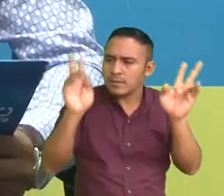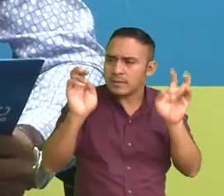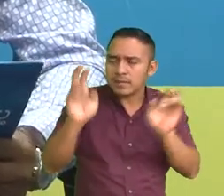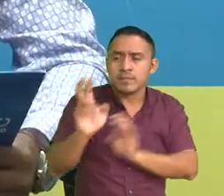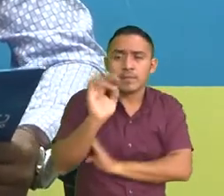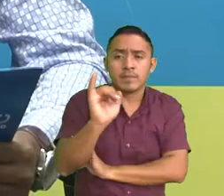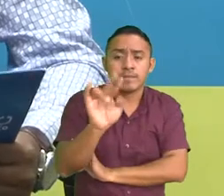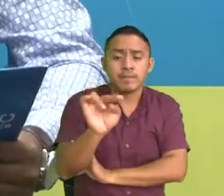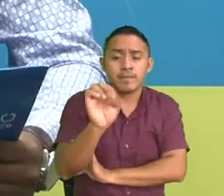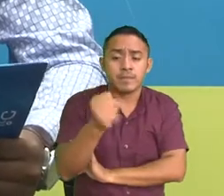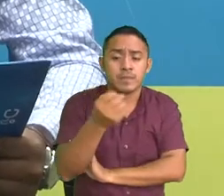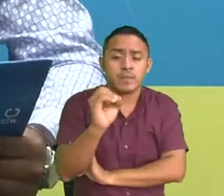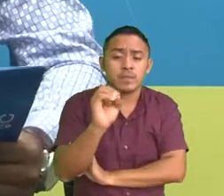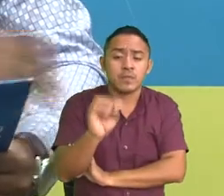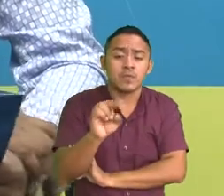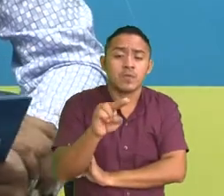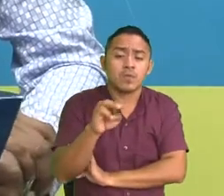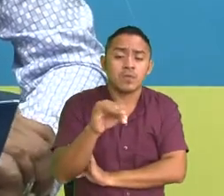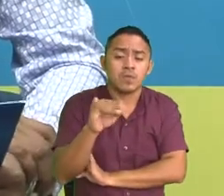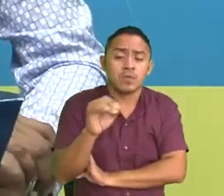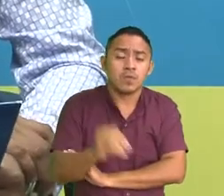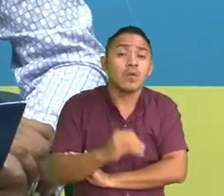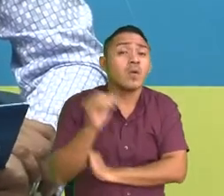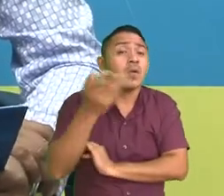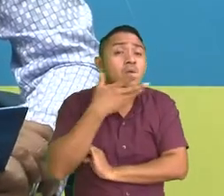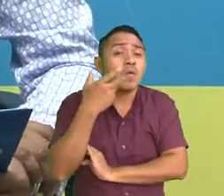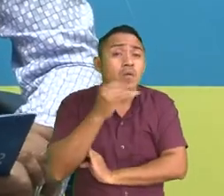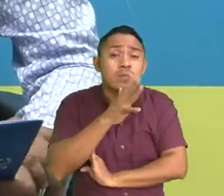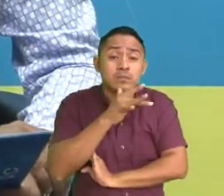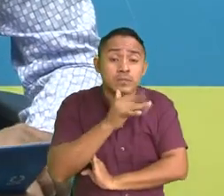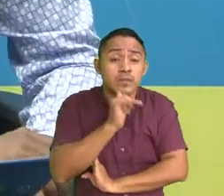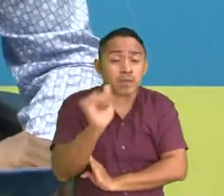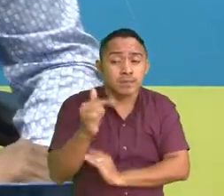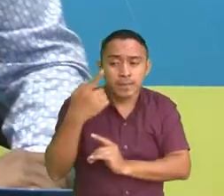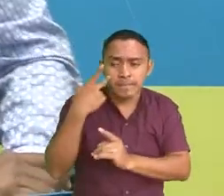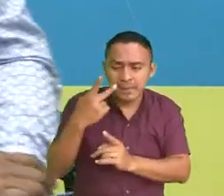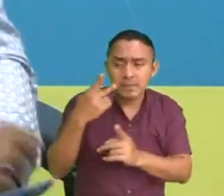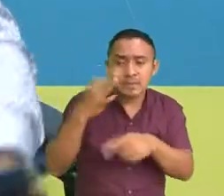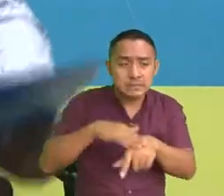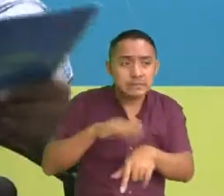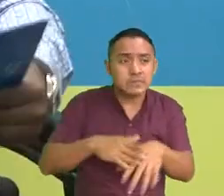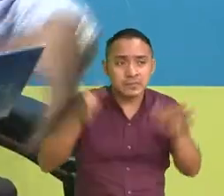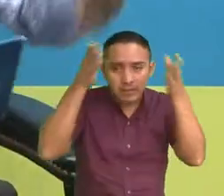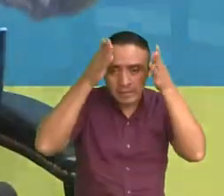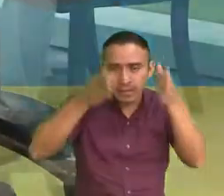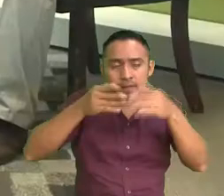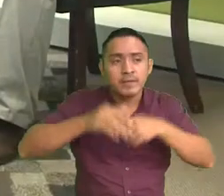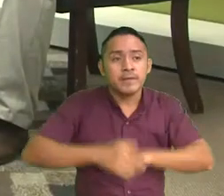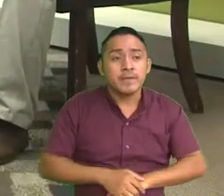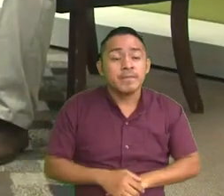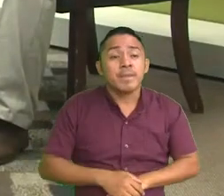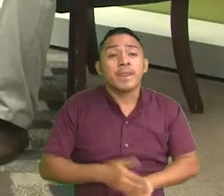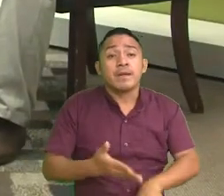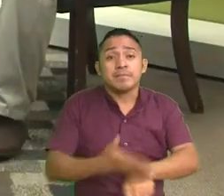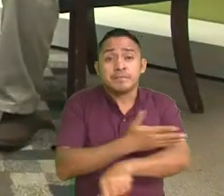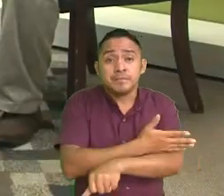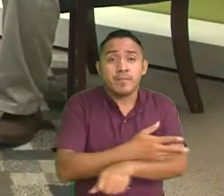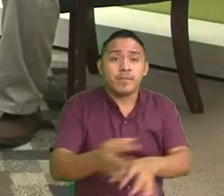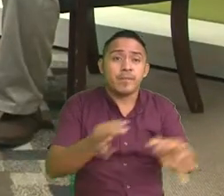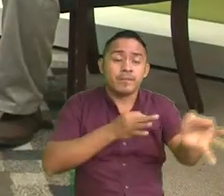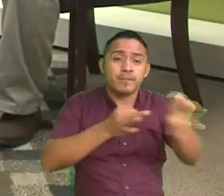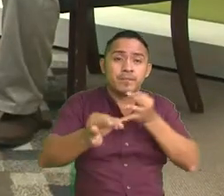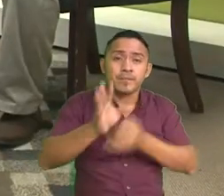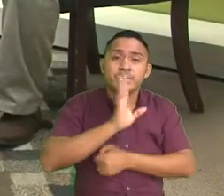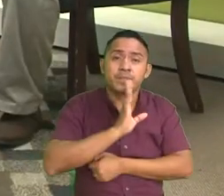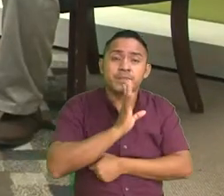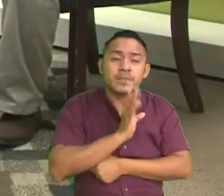los adolescentes, cómo identificarlo y atenderlo a tiempo. Doctor, en la primera parte del programa estábamos hablando